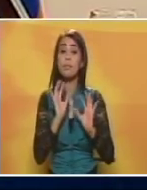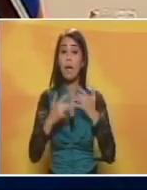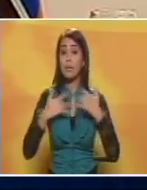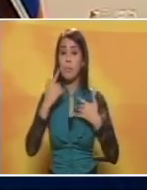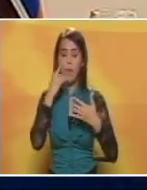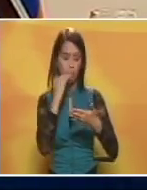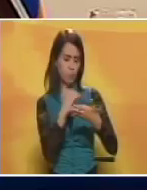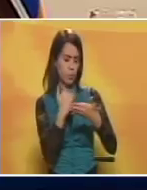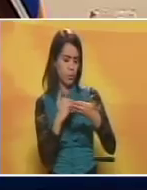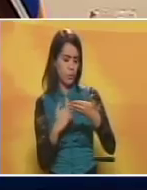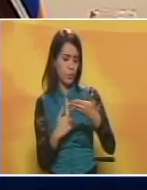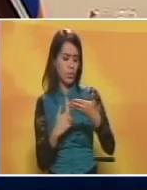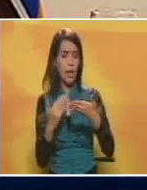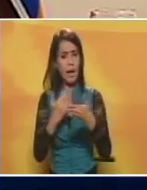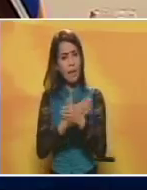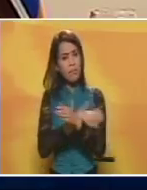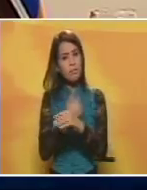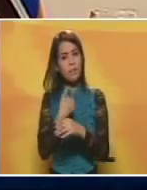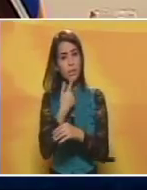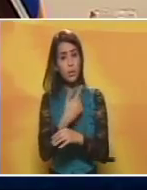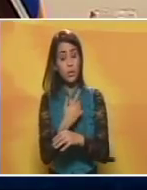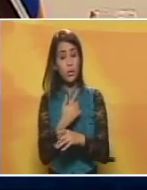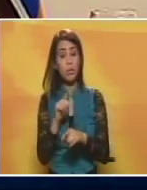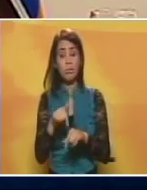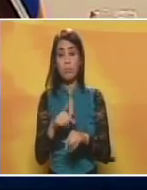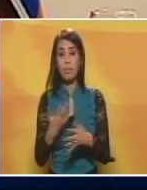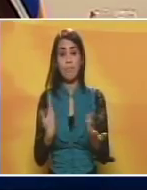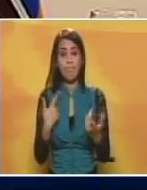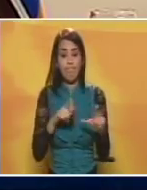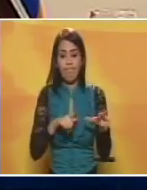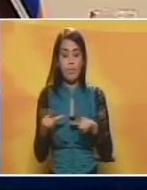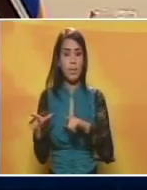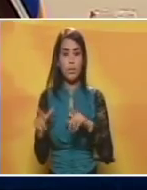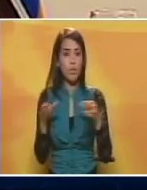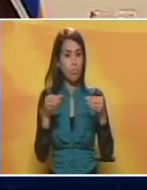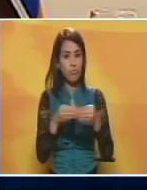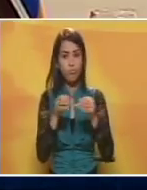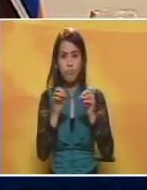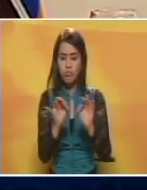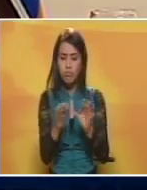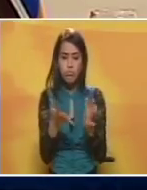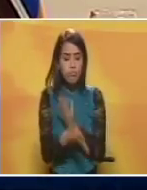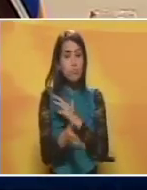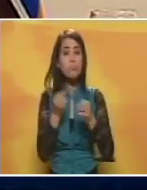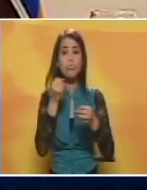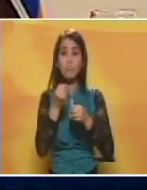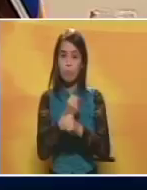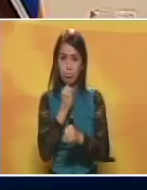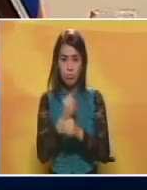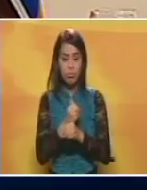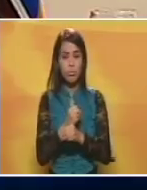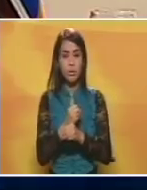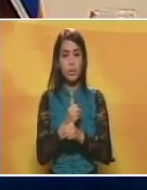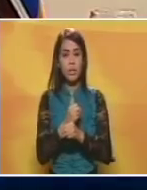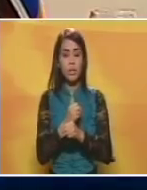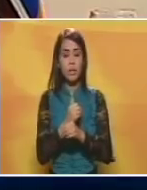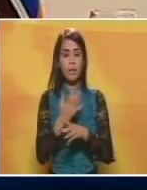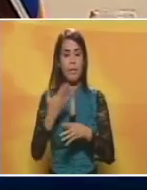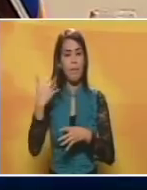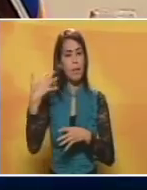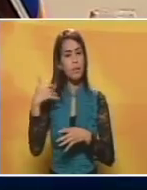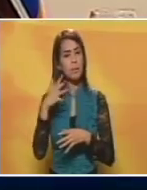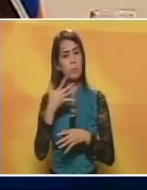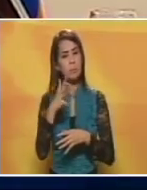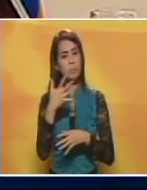mismos han establecido. Así que aquí tenemos ya una misión que está funcionando y que está trabajando desde